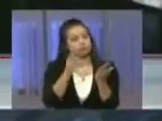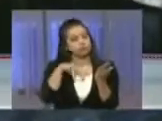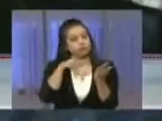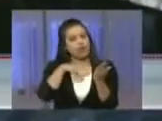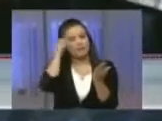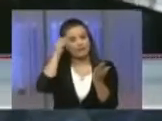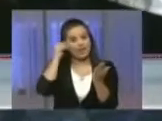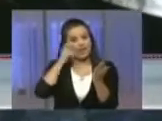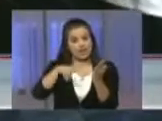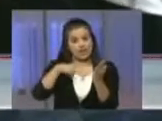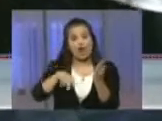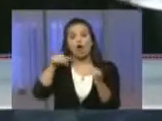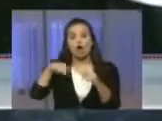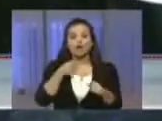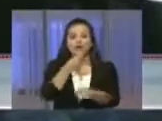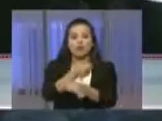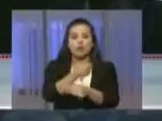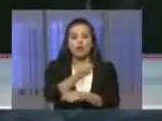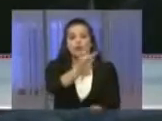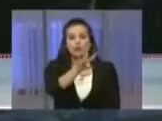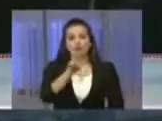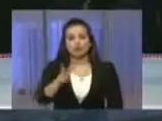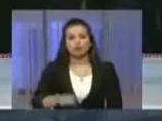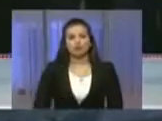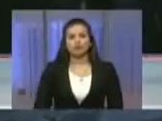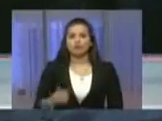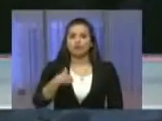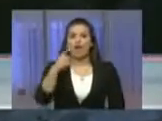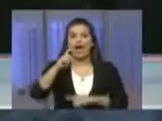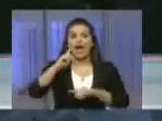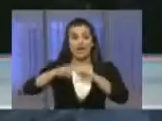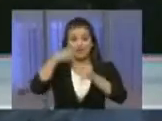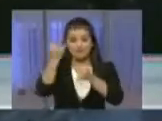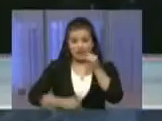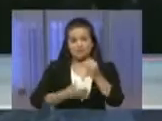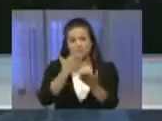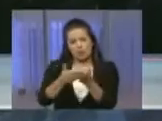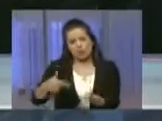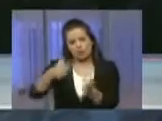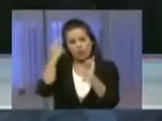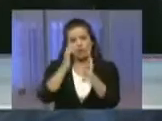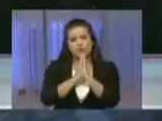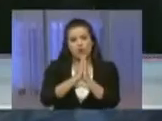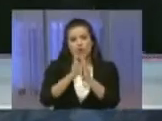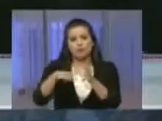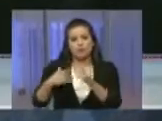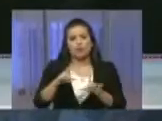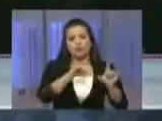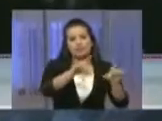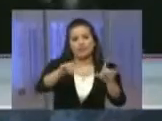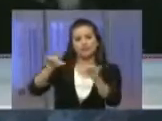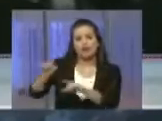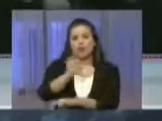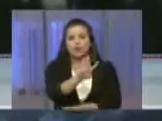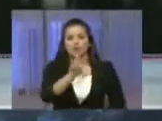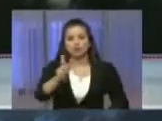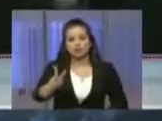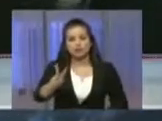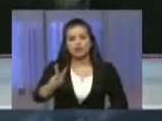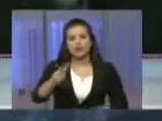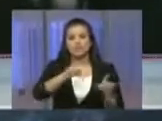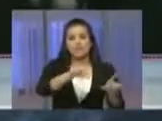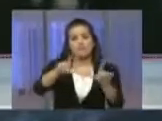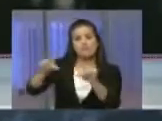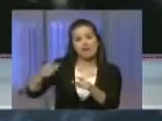presidente se gradúan 42 yo le voy a pedir al final autorización para que usted me permita entregar las 42 credenciales de esta